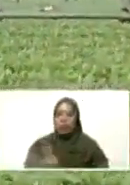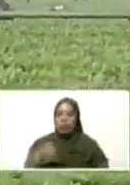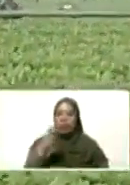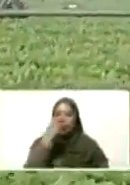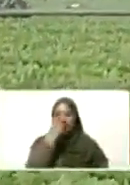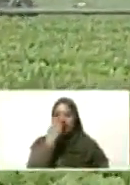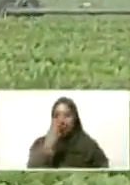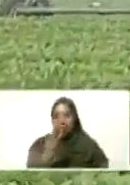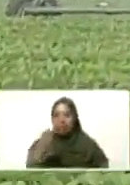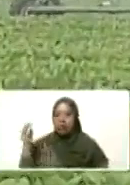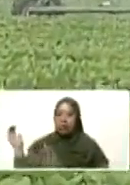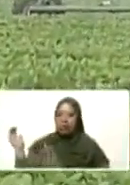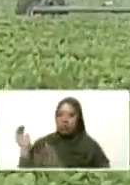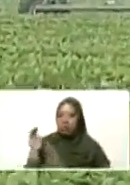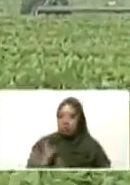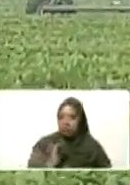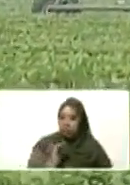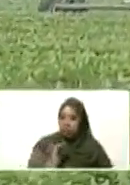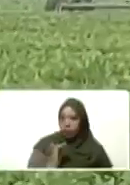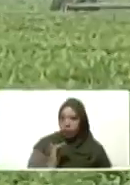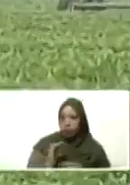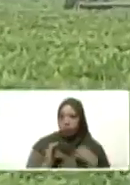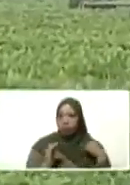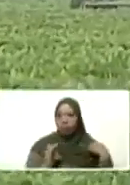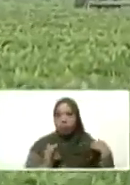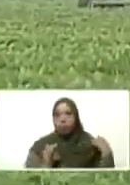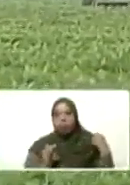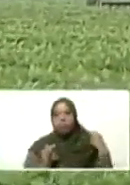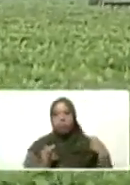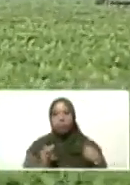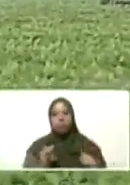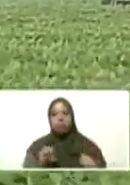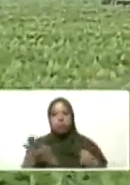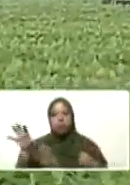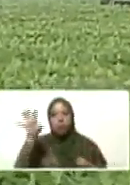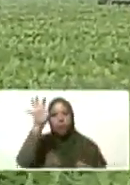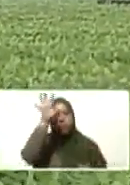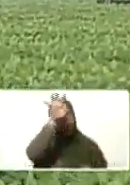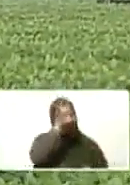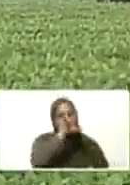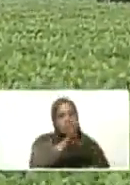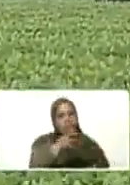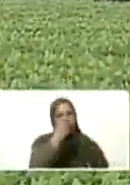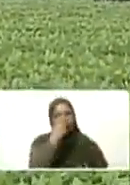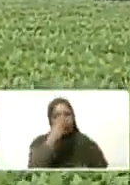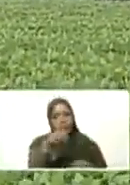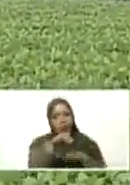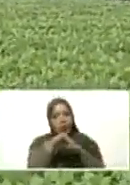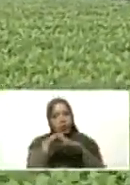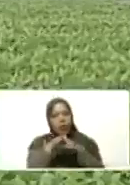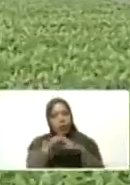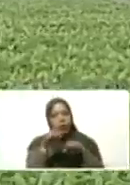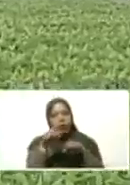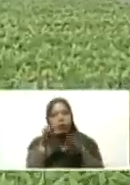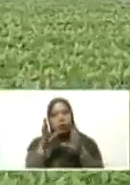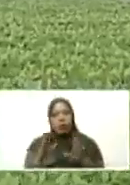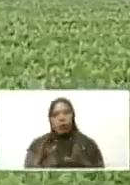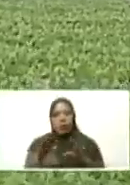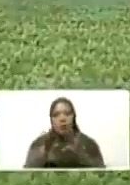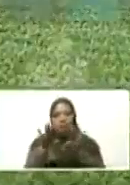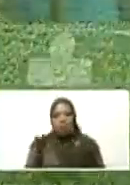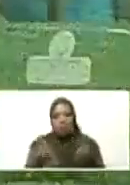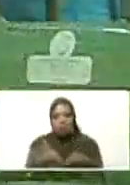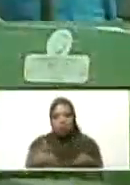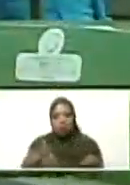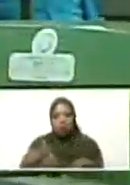visita a los países del Medio Oriente, la visita del ministro de Agricultura y Pesca